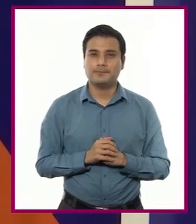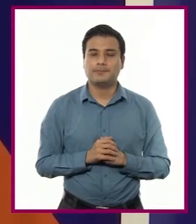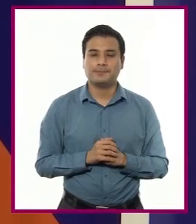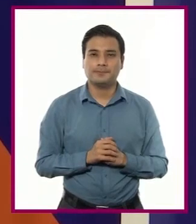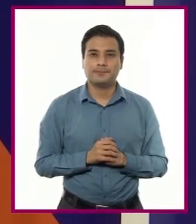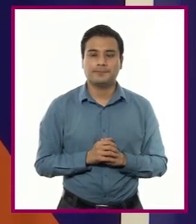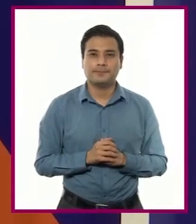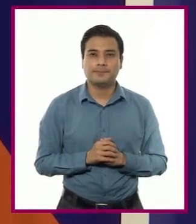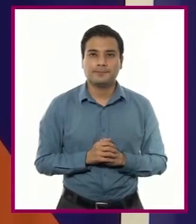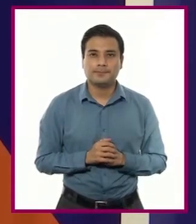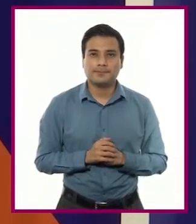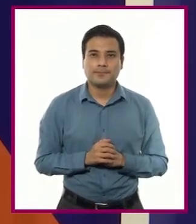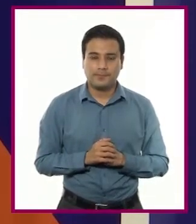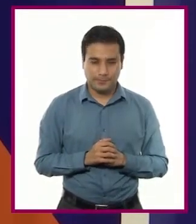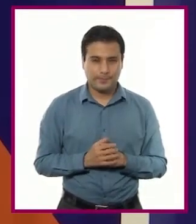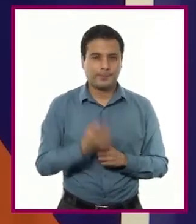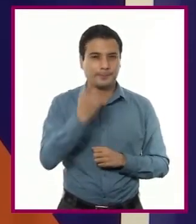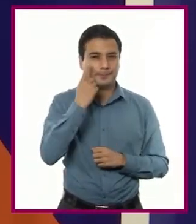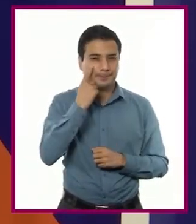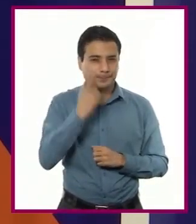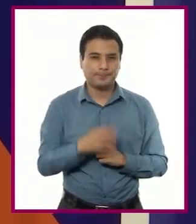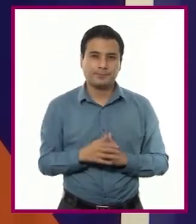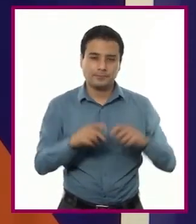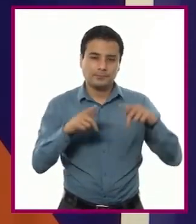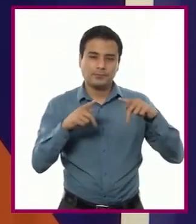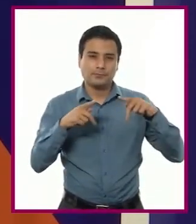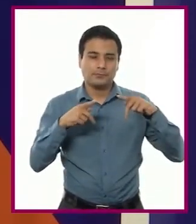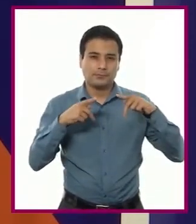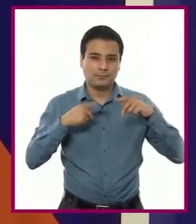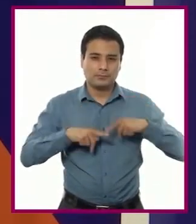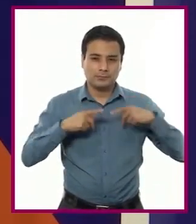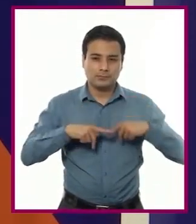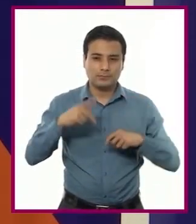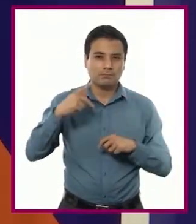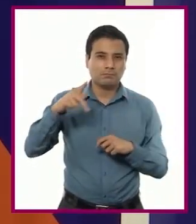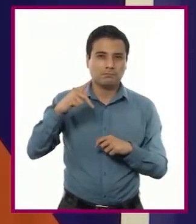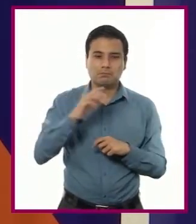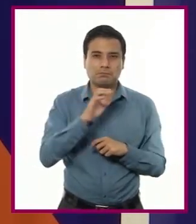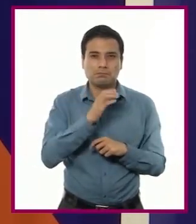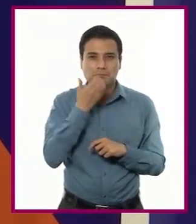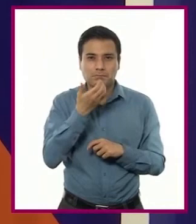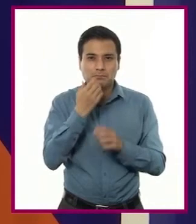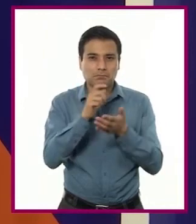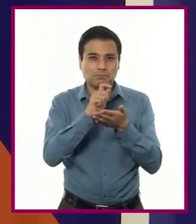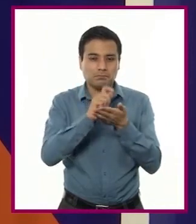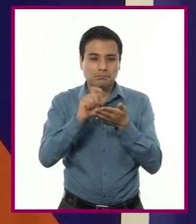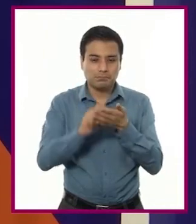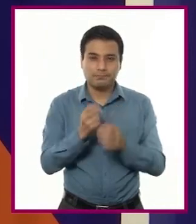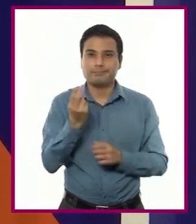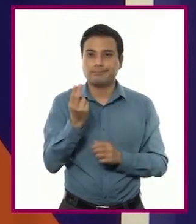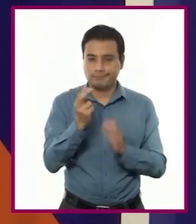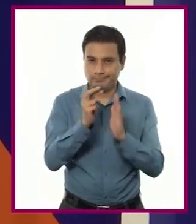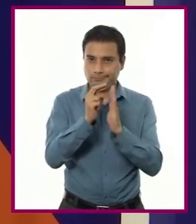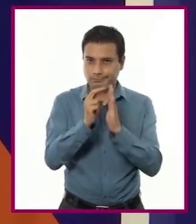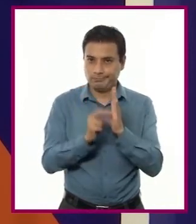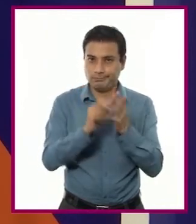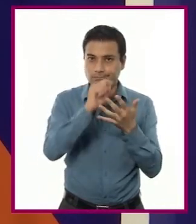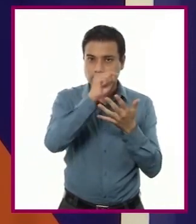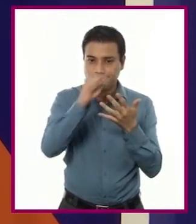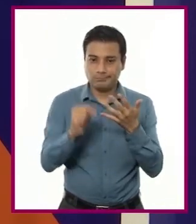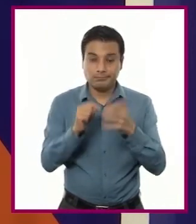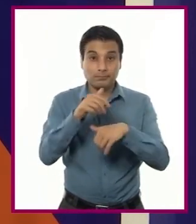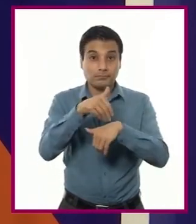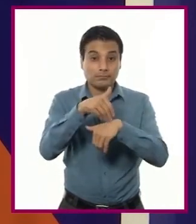texto. Independientemente del estilo, es indispensable respetar ciertos principios para que los textos